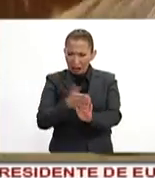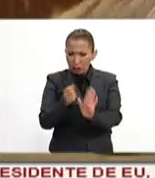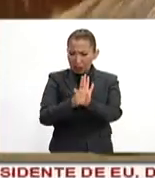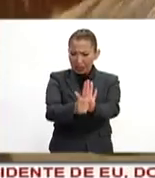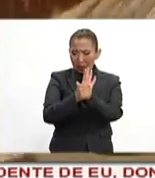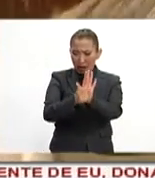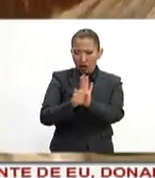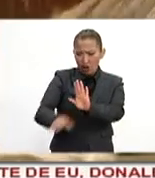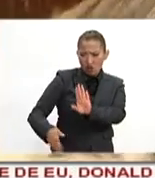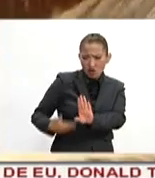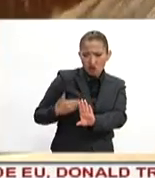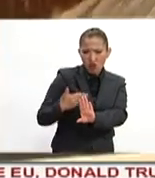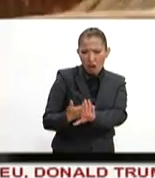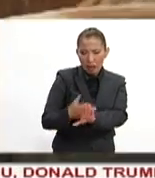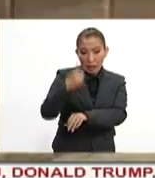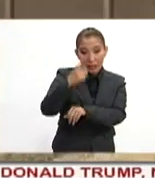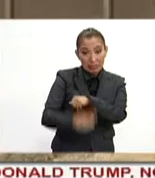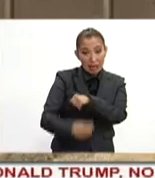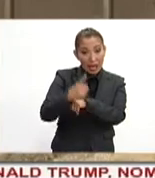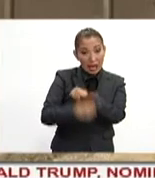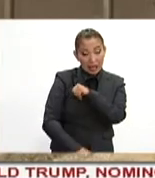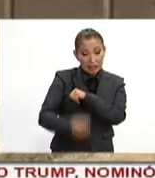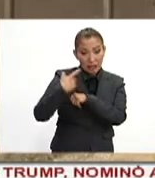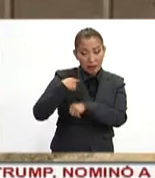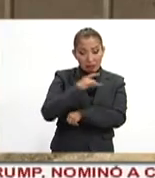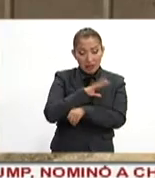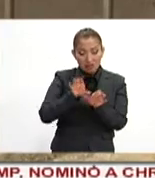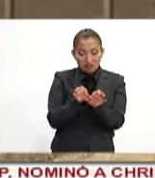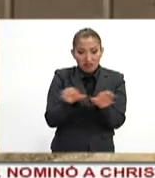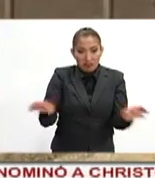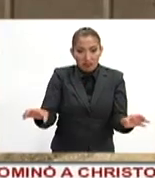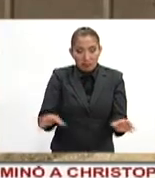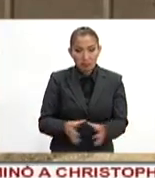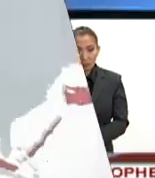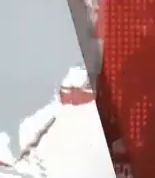símbolo ofensivo y dañino de temor y división.